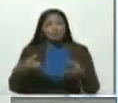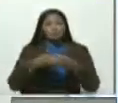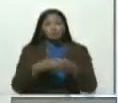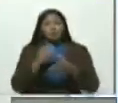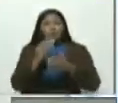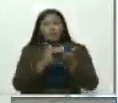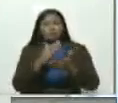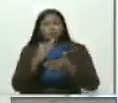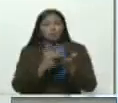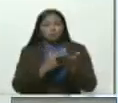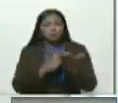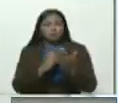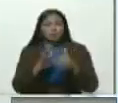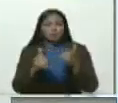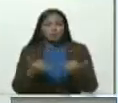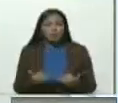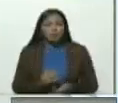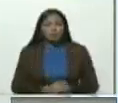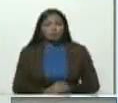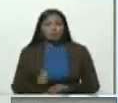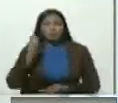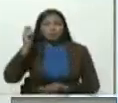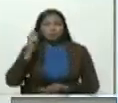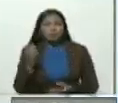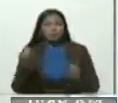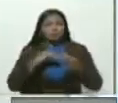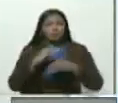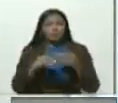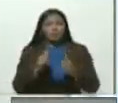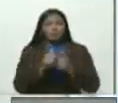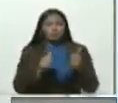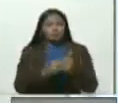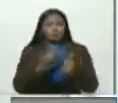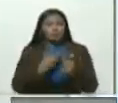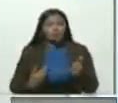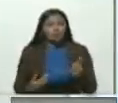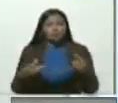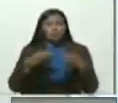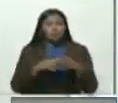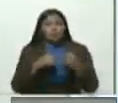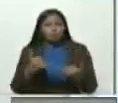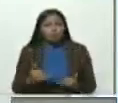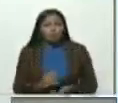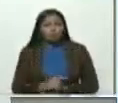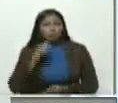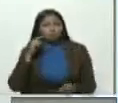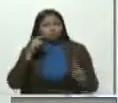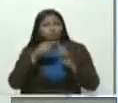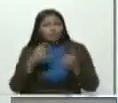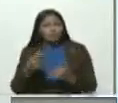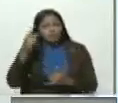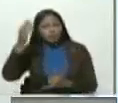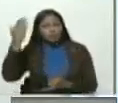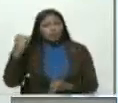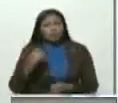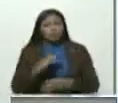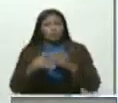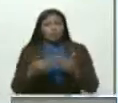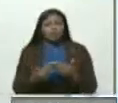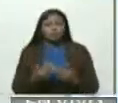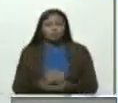Preliminar y también por el diputado José Gregorio Ocorrea como vicepresidente de la Comisión que fue designada el día de ayer en sesión